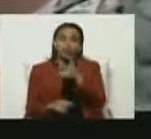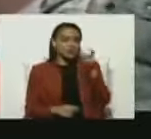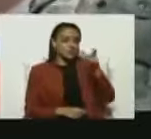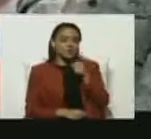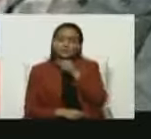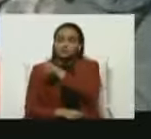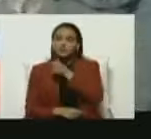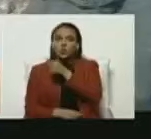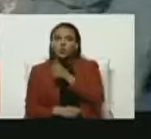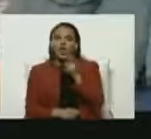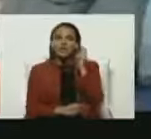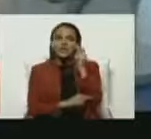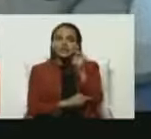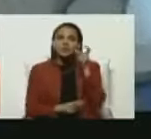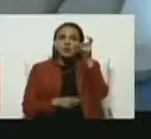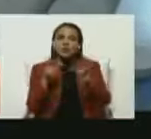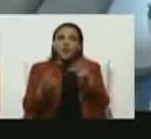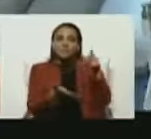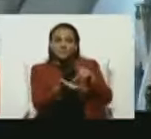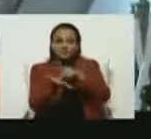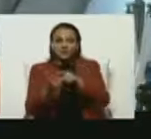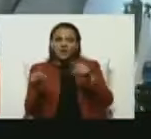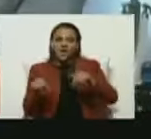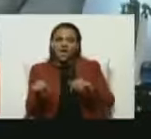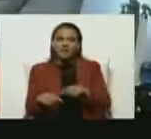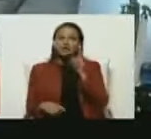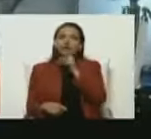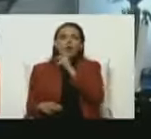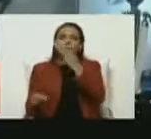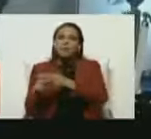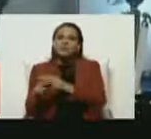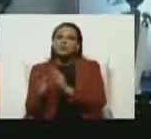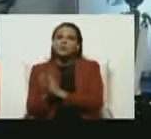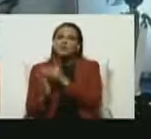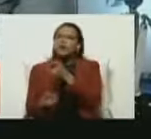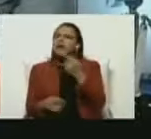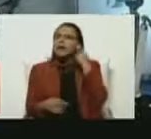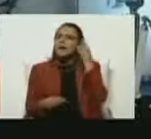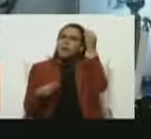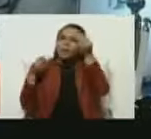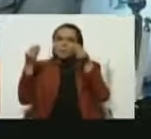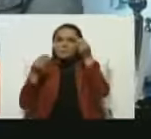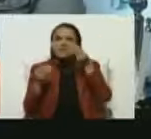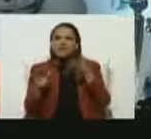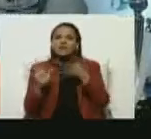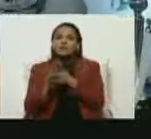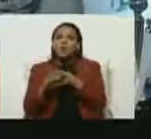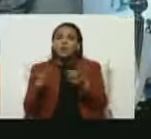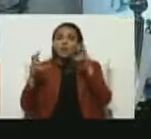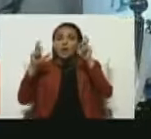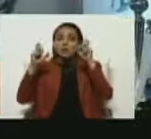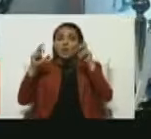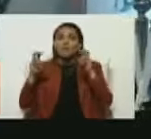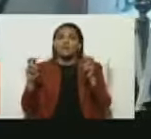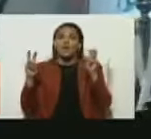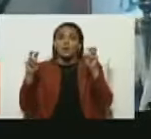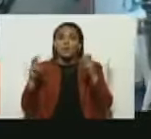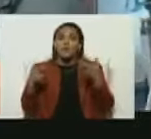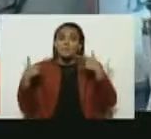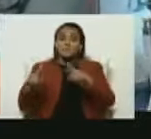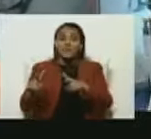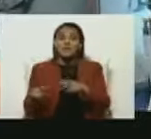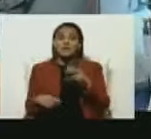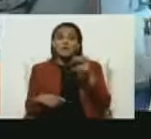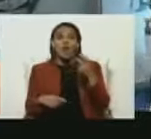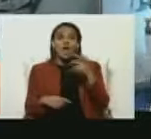los testimonios de quienes están acá, su nombre, su apellido. ¿Qué le ha parecido este estreno de la película Nicolás,